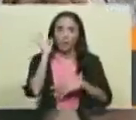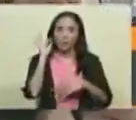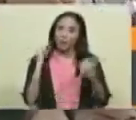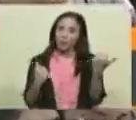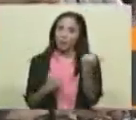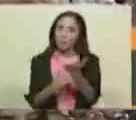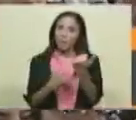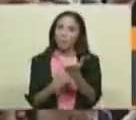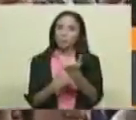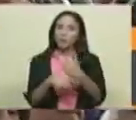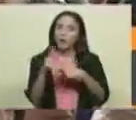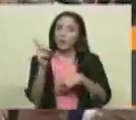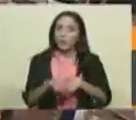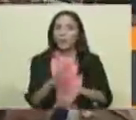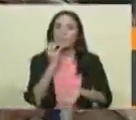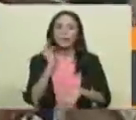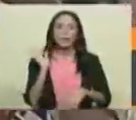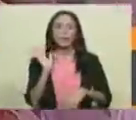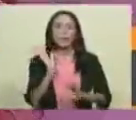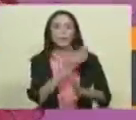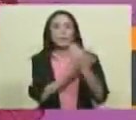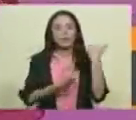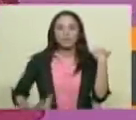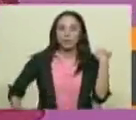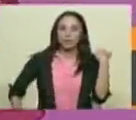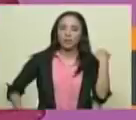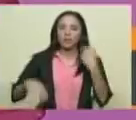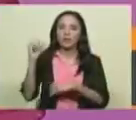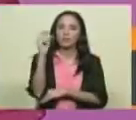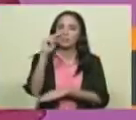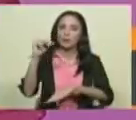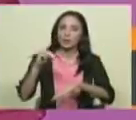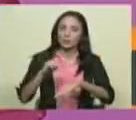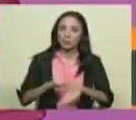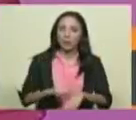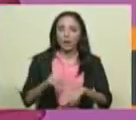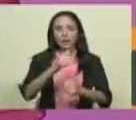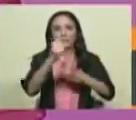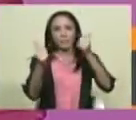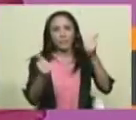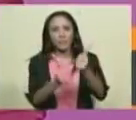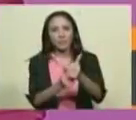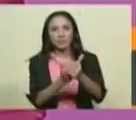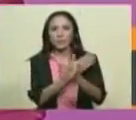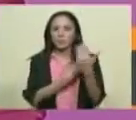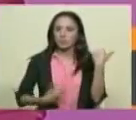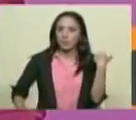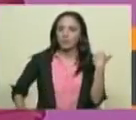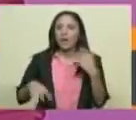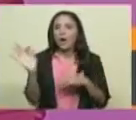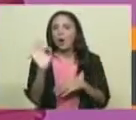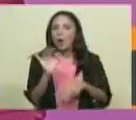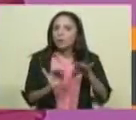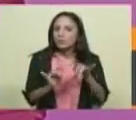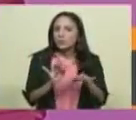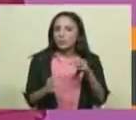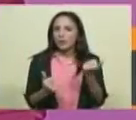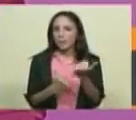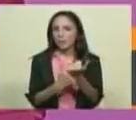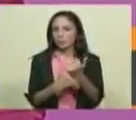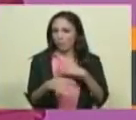de ser presidenta de la Asamblea Nacional, de ser vicepresidenta, de ser secretaria.